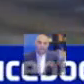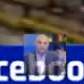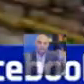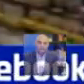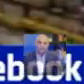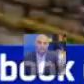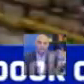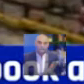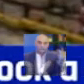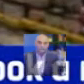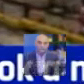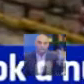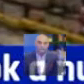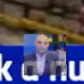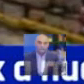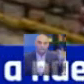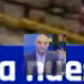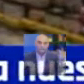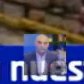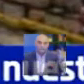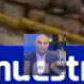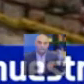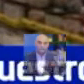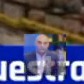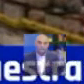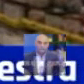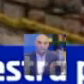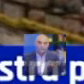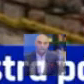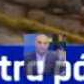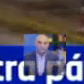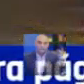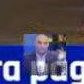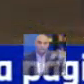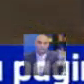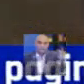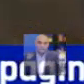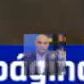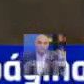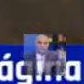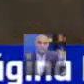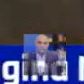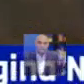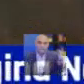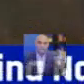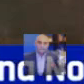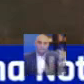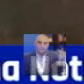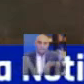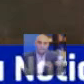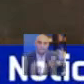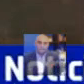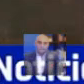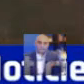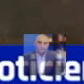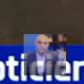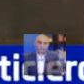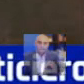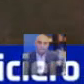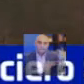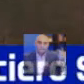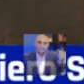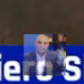populismo, y entonces han trabajado con el miedo colectivo al compás del crecimiento de